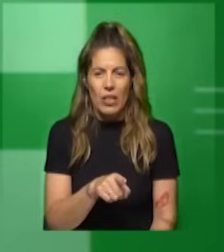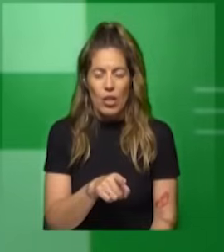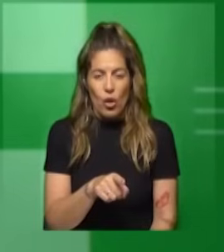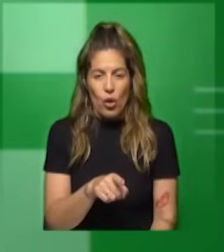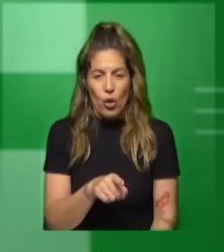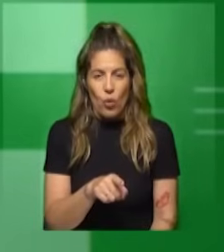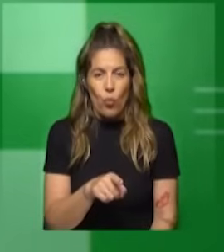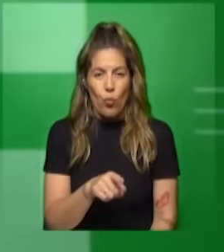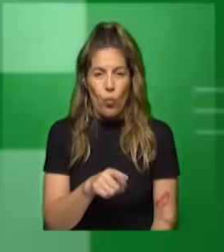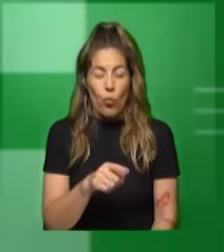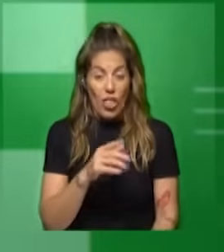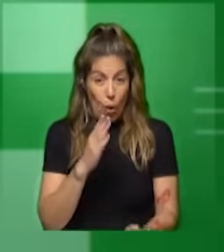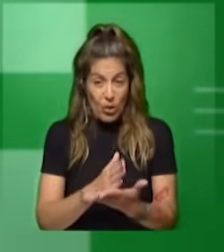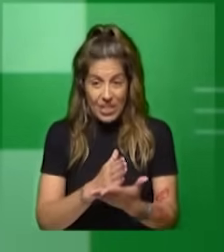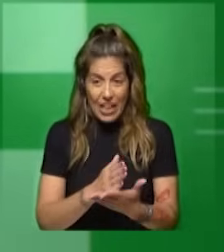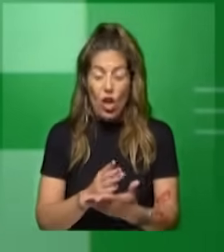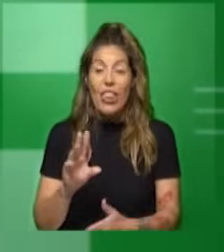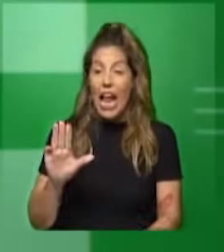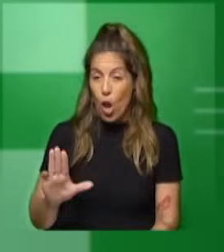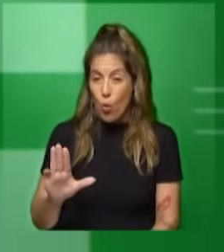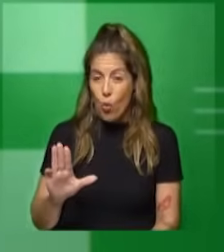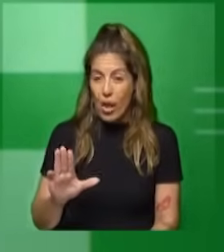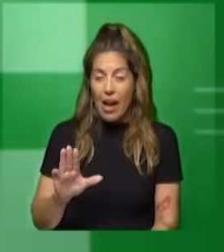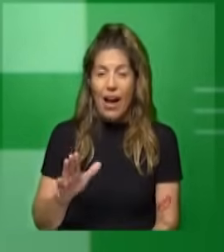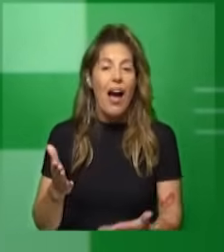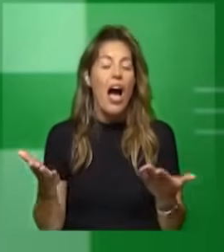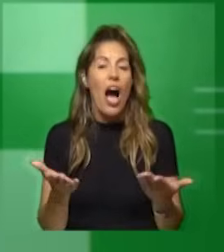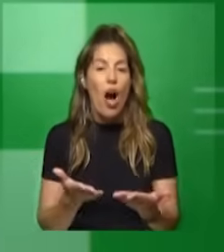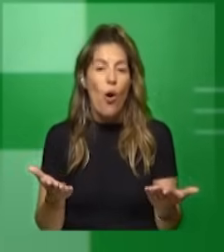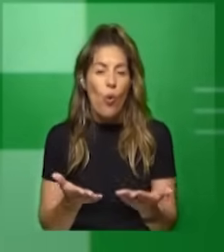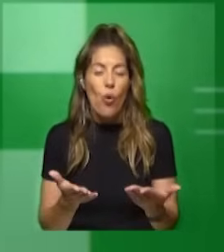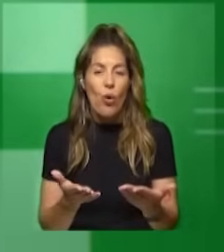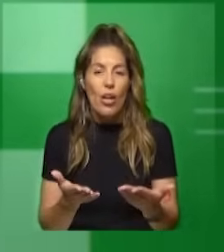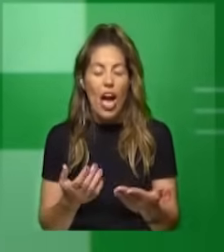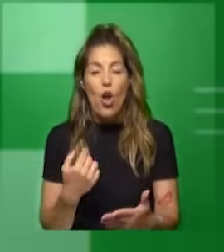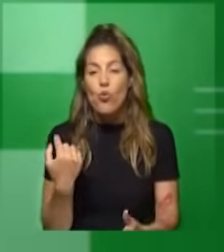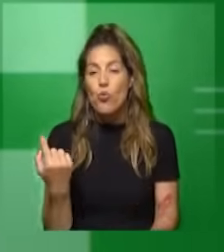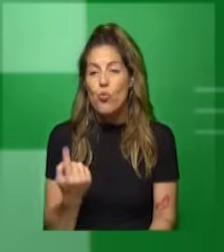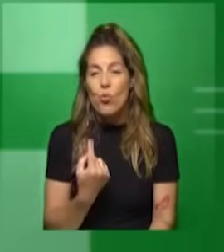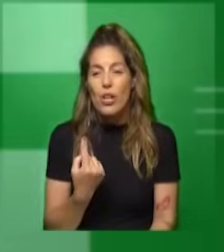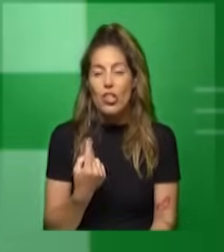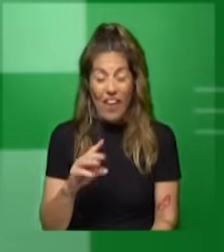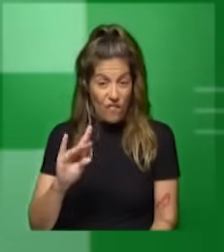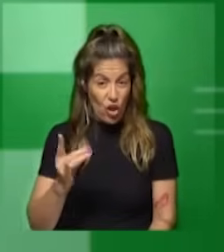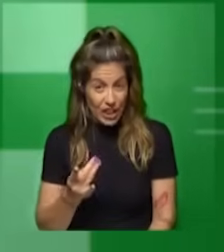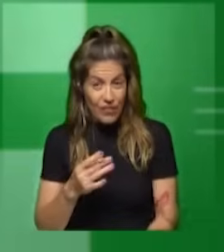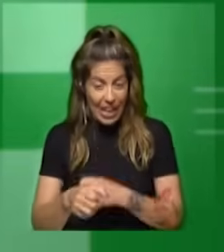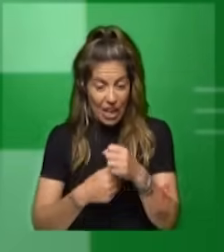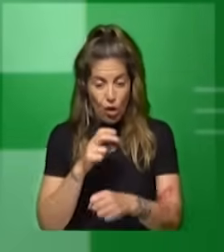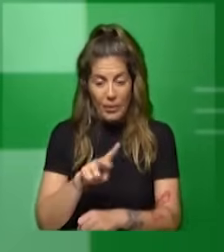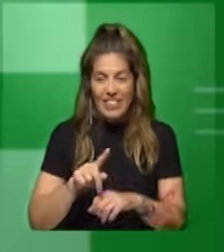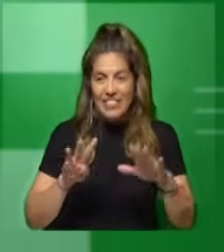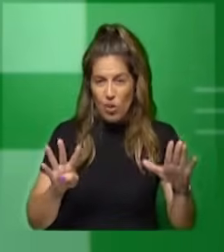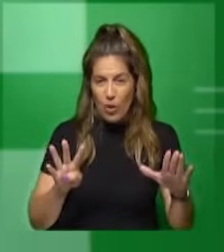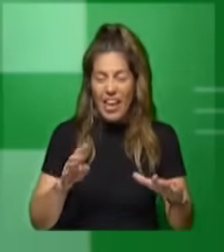cuando procesaron a Lula y ahora, bueno, en Bolivia en 2019, o